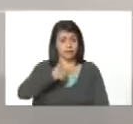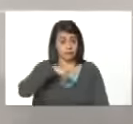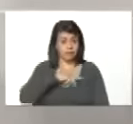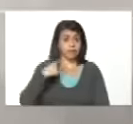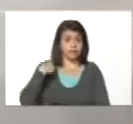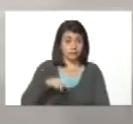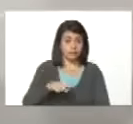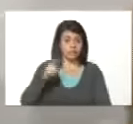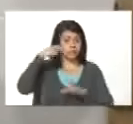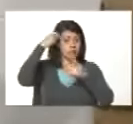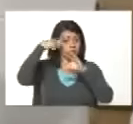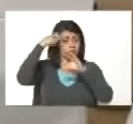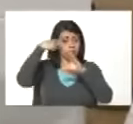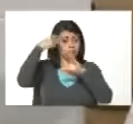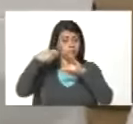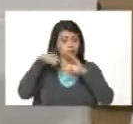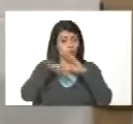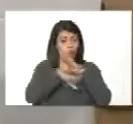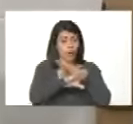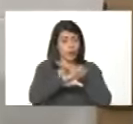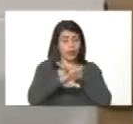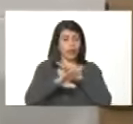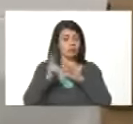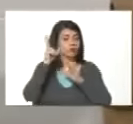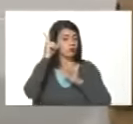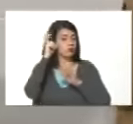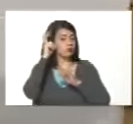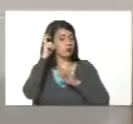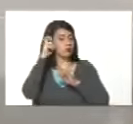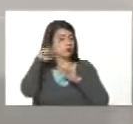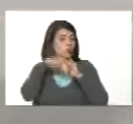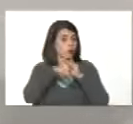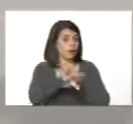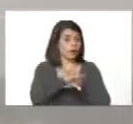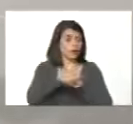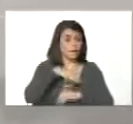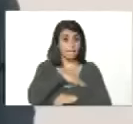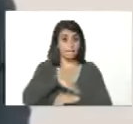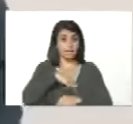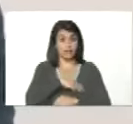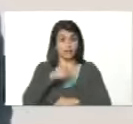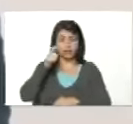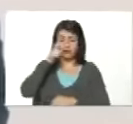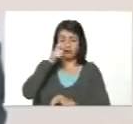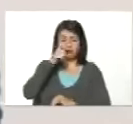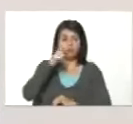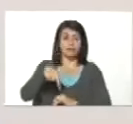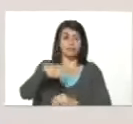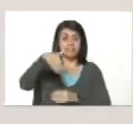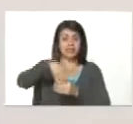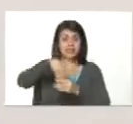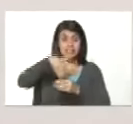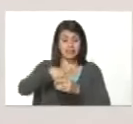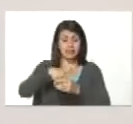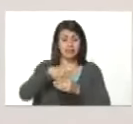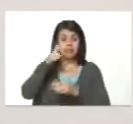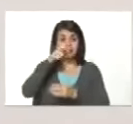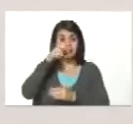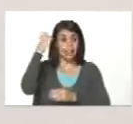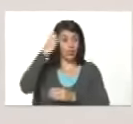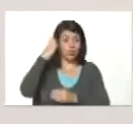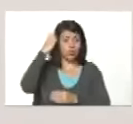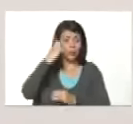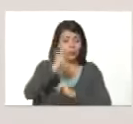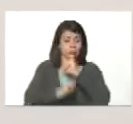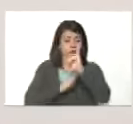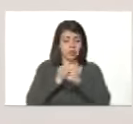Nosotros tenemos los videos y las grabaciones de la misión de observación electoral europea que